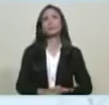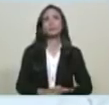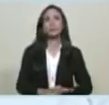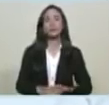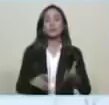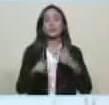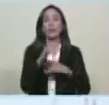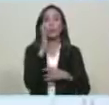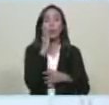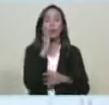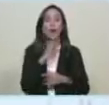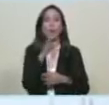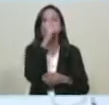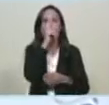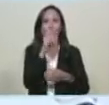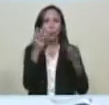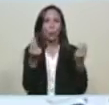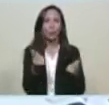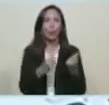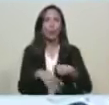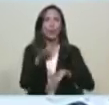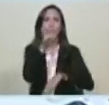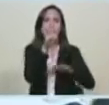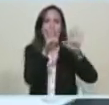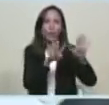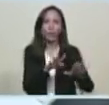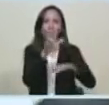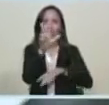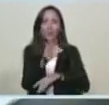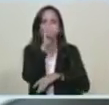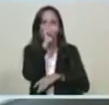tu mamá tiene 93 años cómo se llama